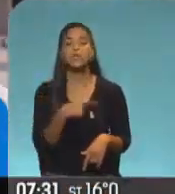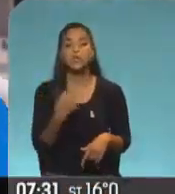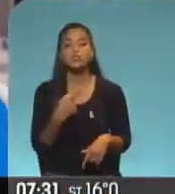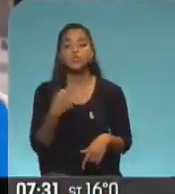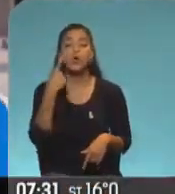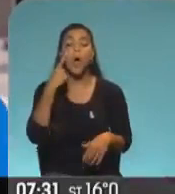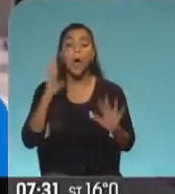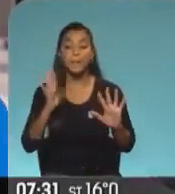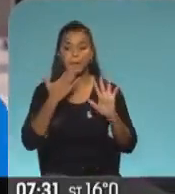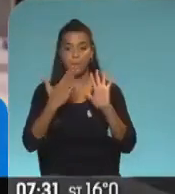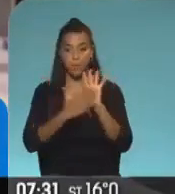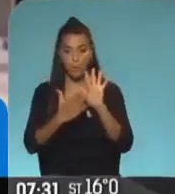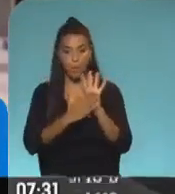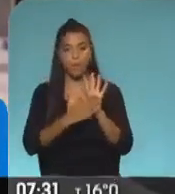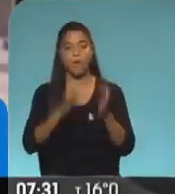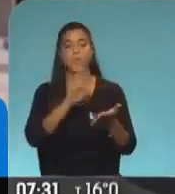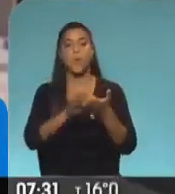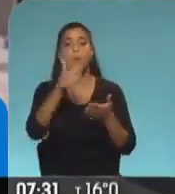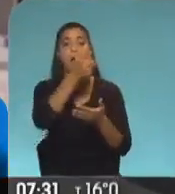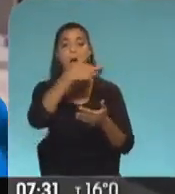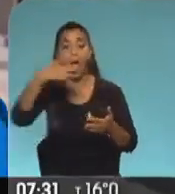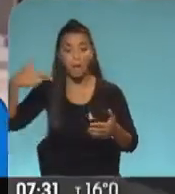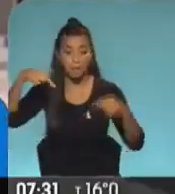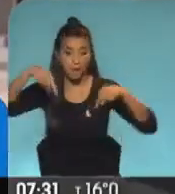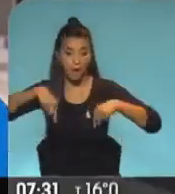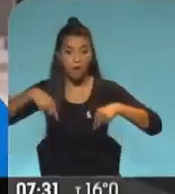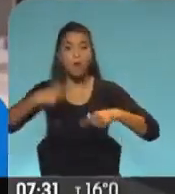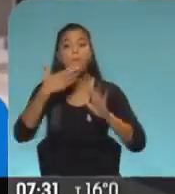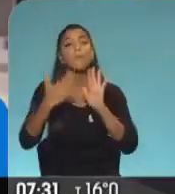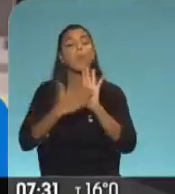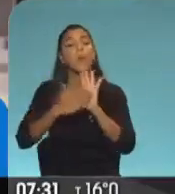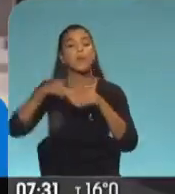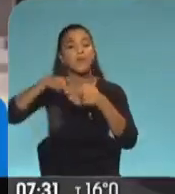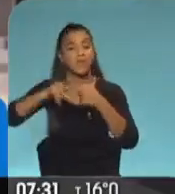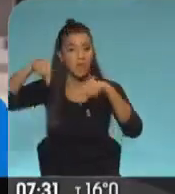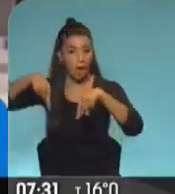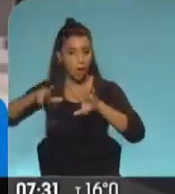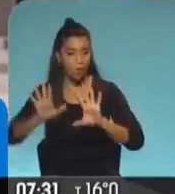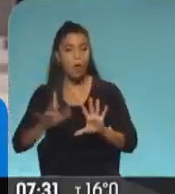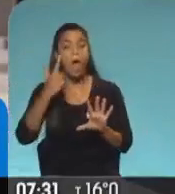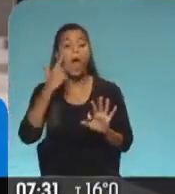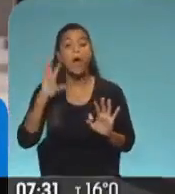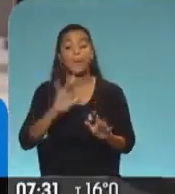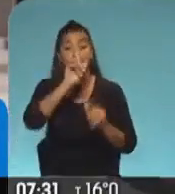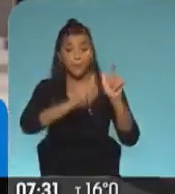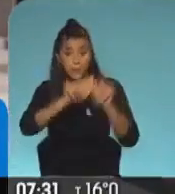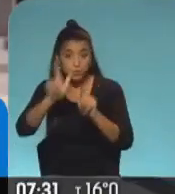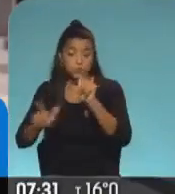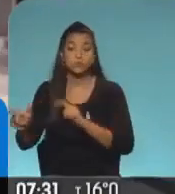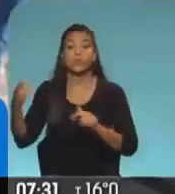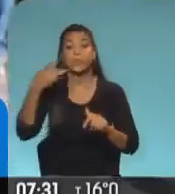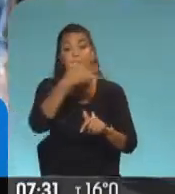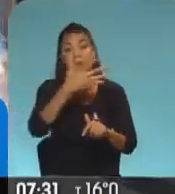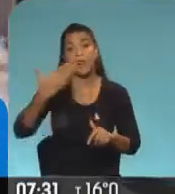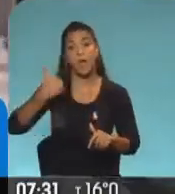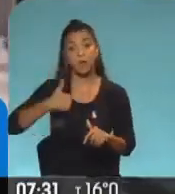poniendo en prueba la nueva app que se está desarrollando, que está ahora en prueba técnica, para que todos los usuarios de Trenes Argentinos